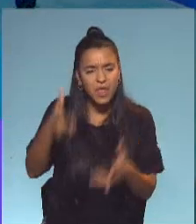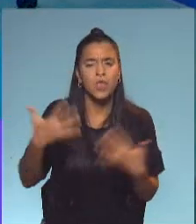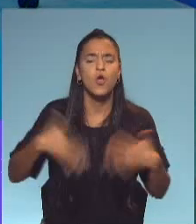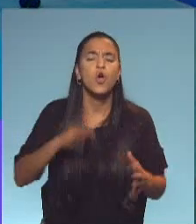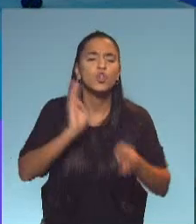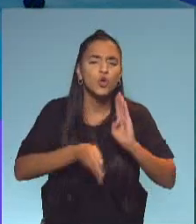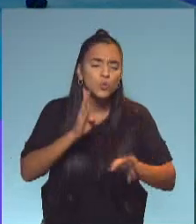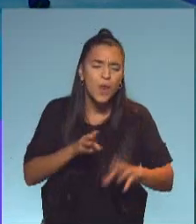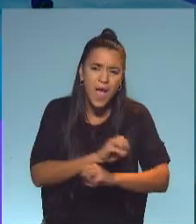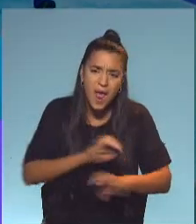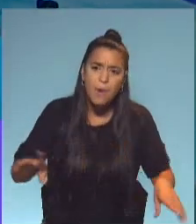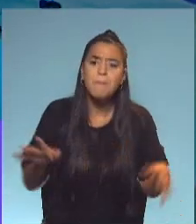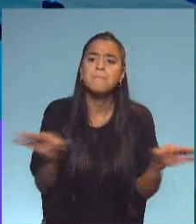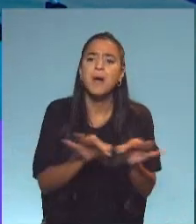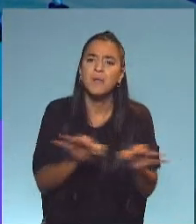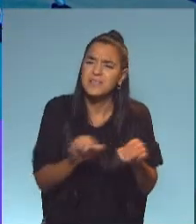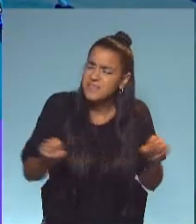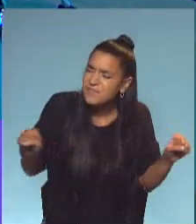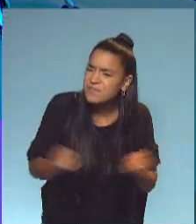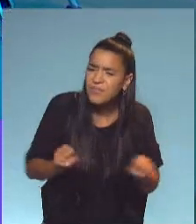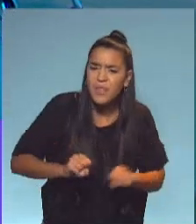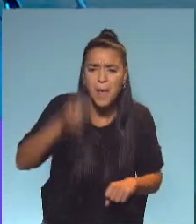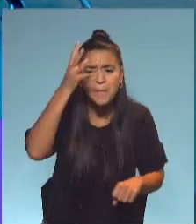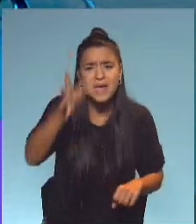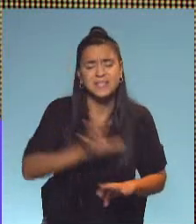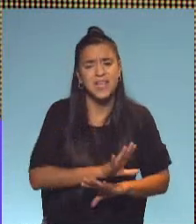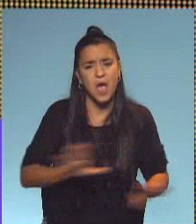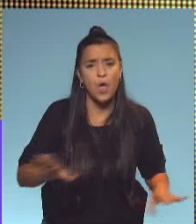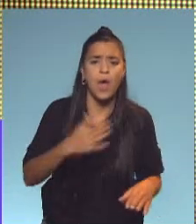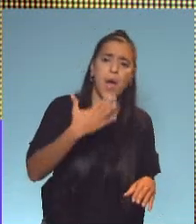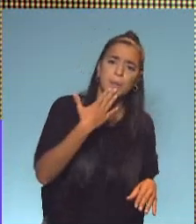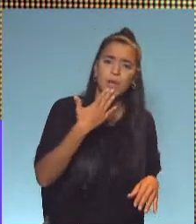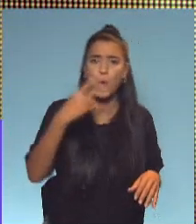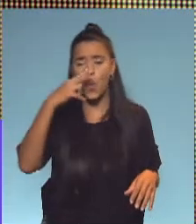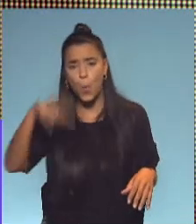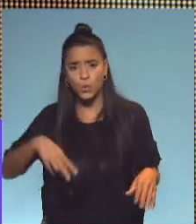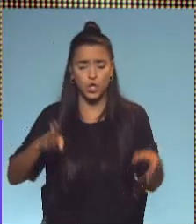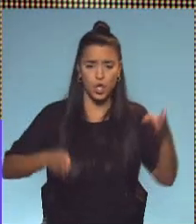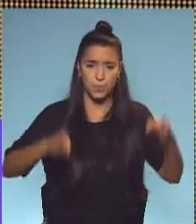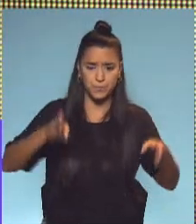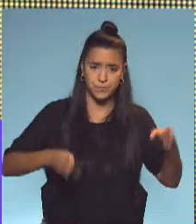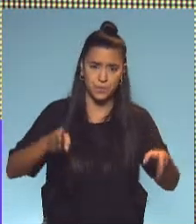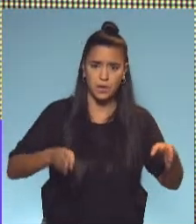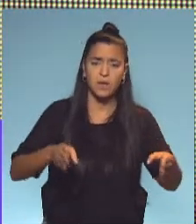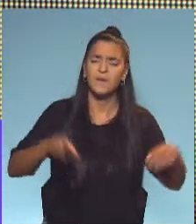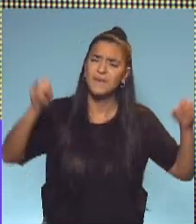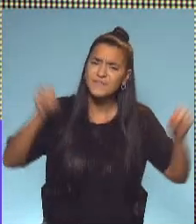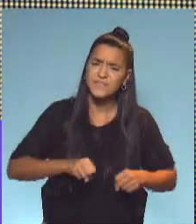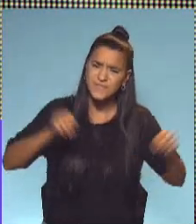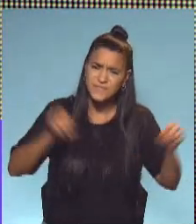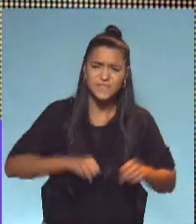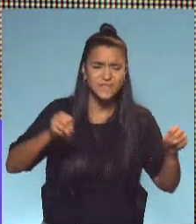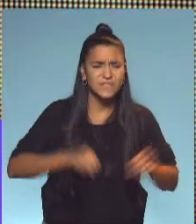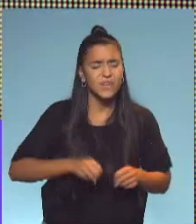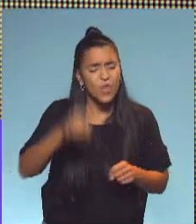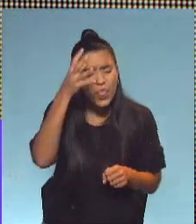torturas para entender. En Malvinas hace mucho frío. Y entre abril y junio, el tiempo que duró la guerra, hacía mucho más frío